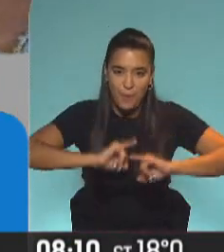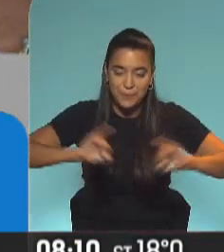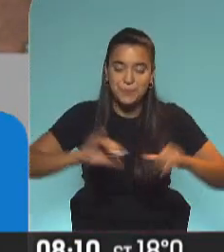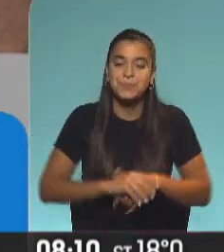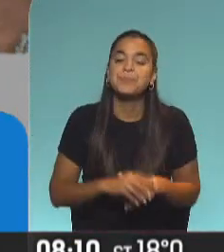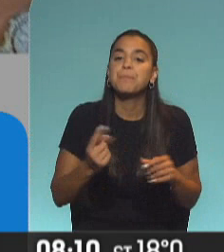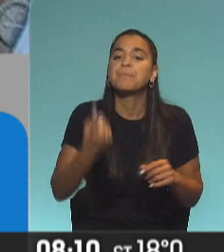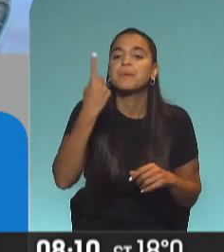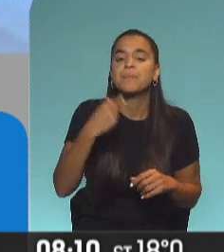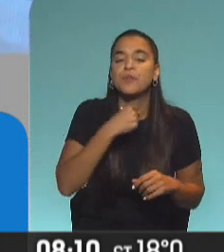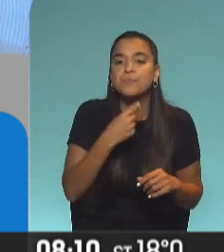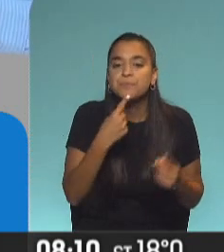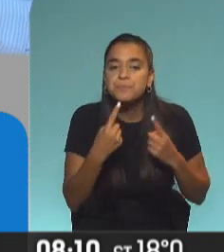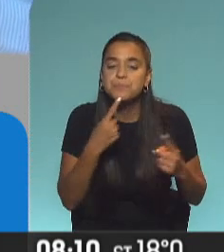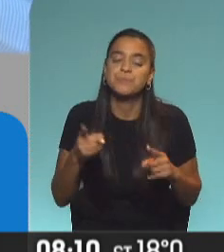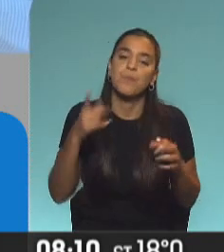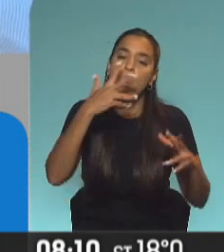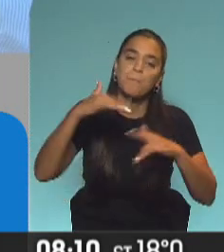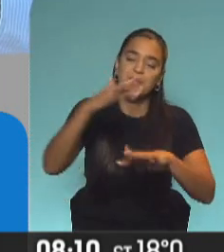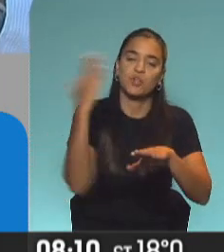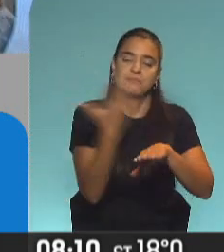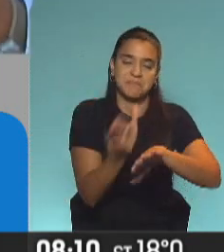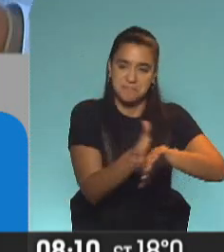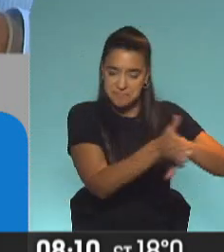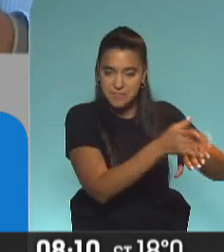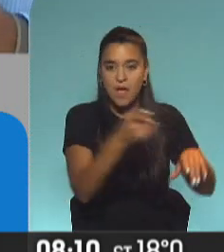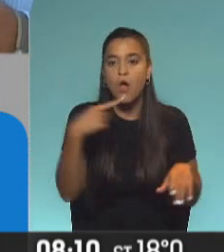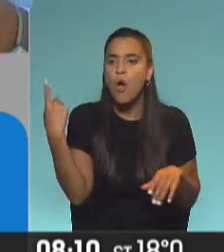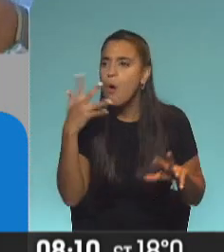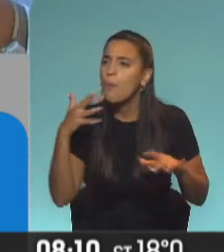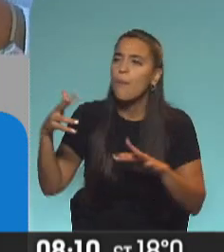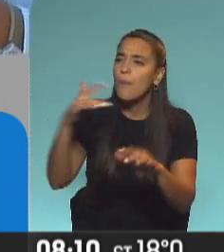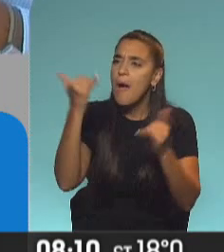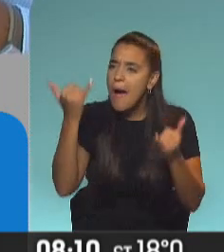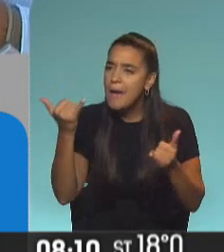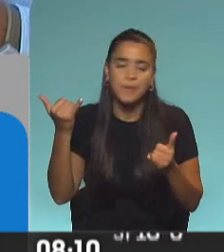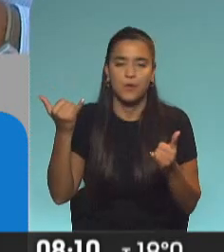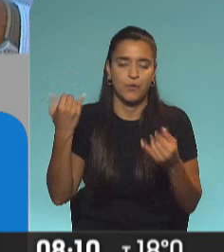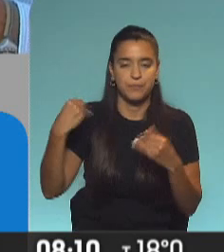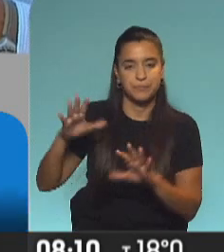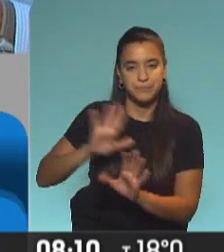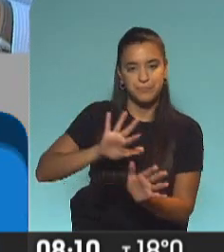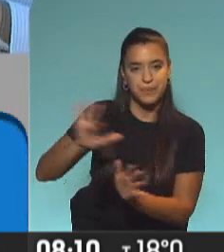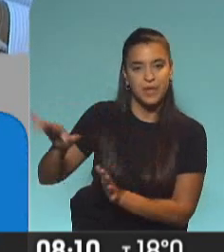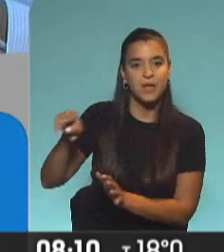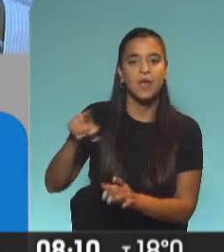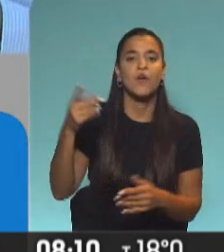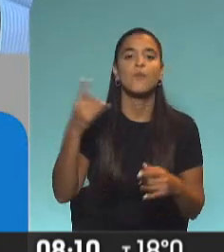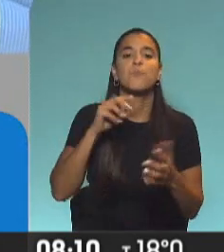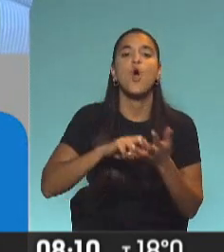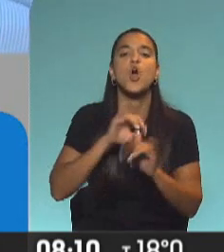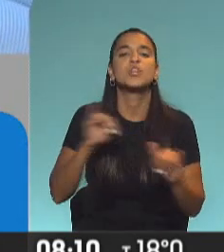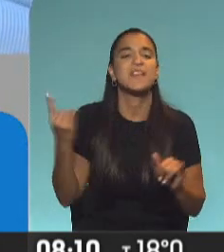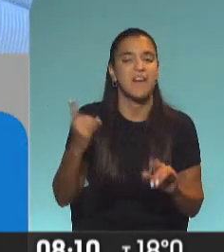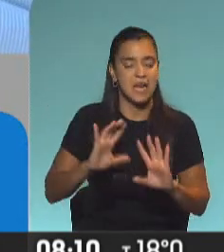primer lugar, y como para derribar algunos mitos, a ver, o cosas que uno escucha y que terminan en algunos casos convirtiéndose en noticias